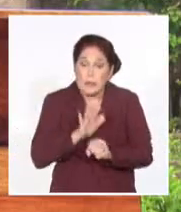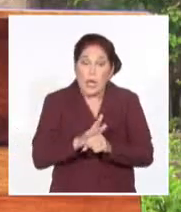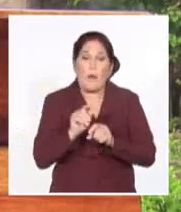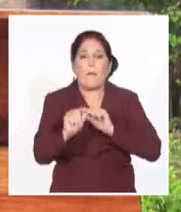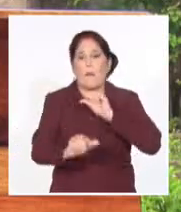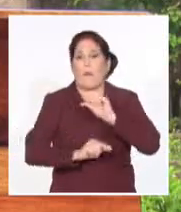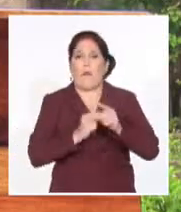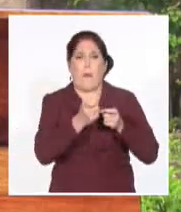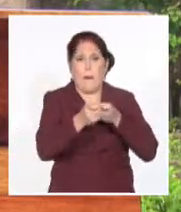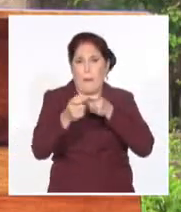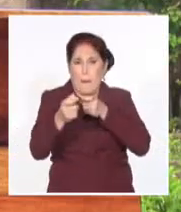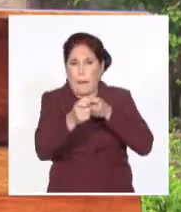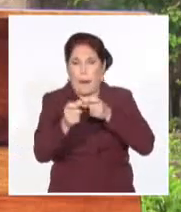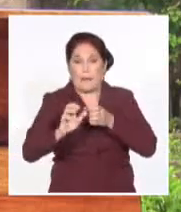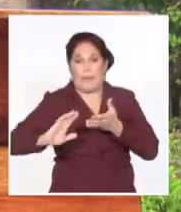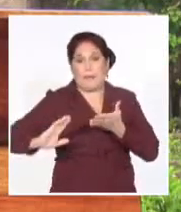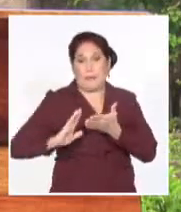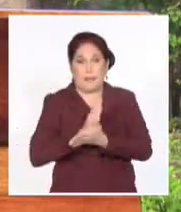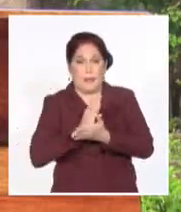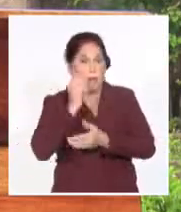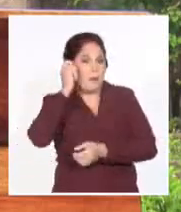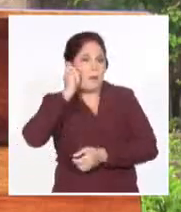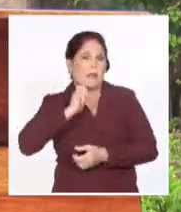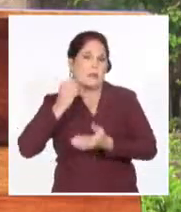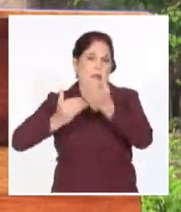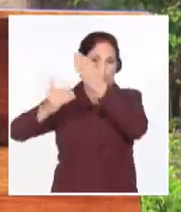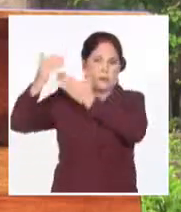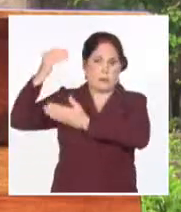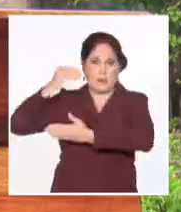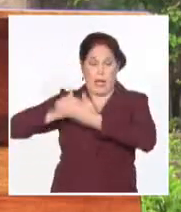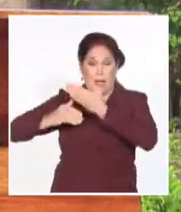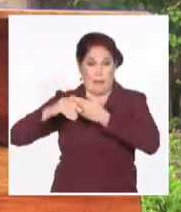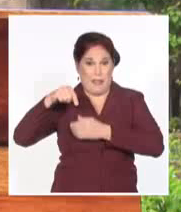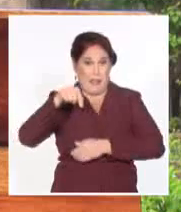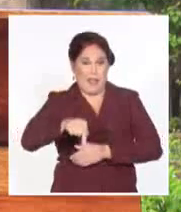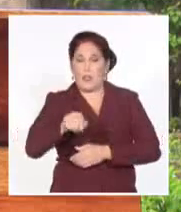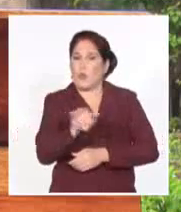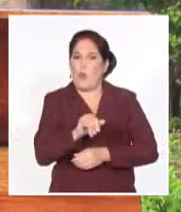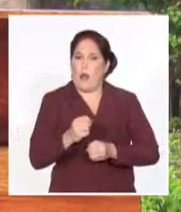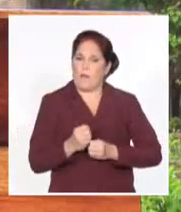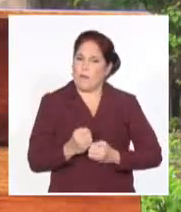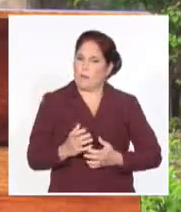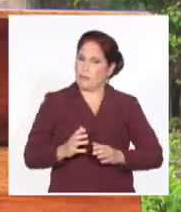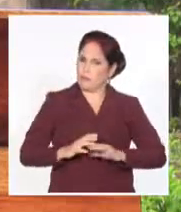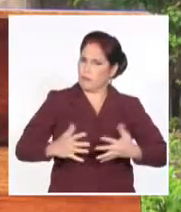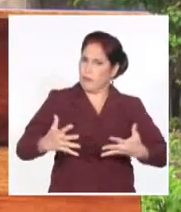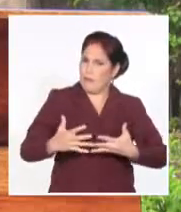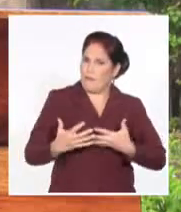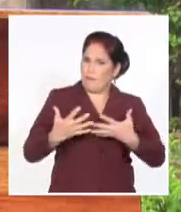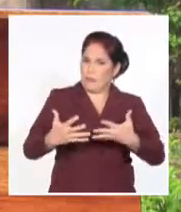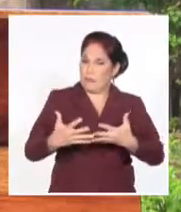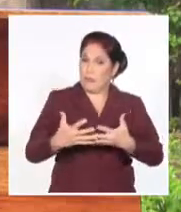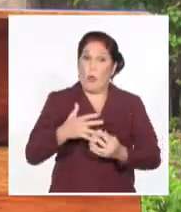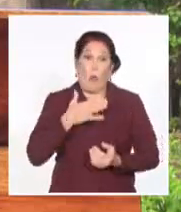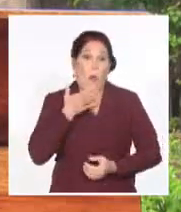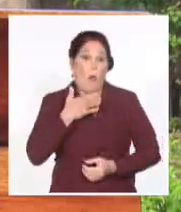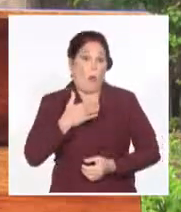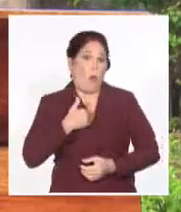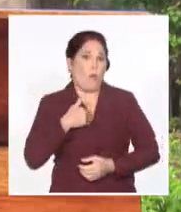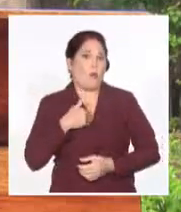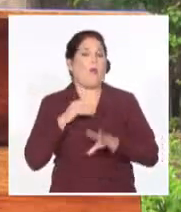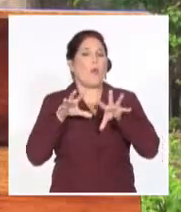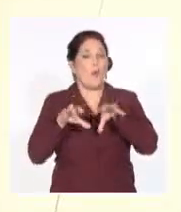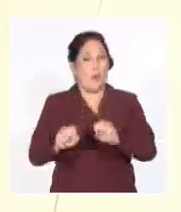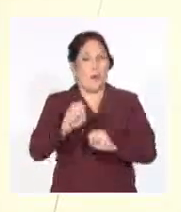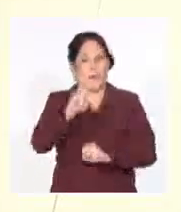final contra la dictadura de Fulgencio Batista. Operación de arrojo y valentía que fue bautizada para la historia como la Campaña de